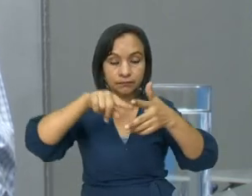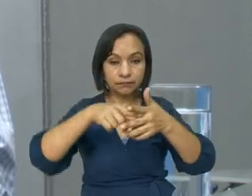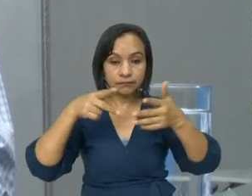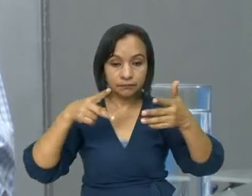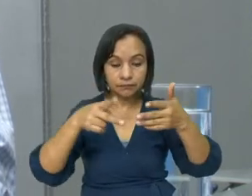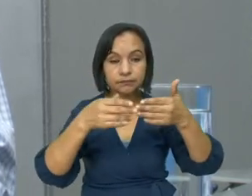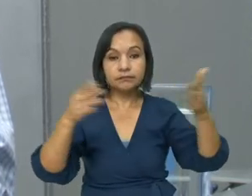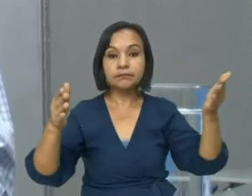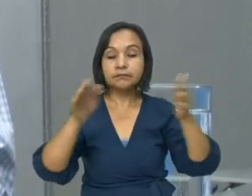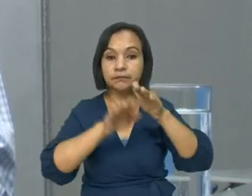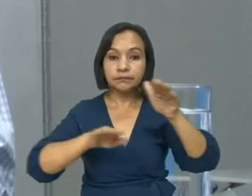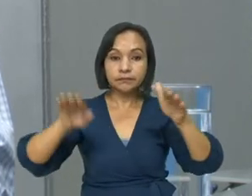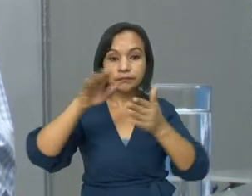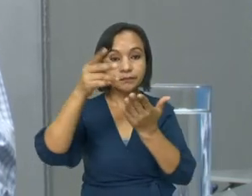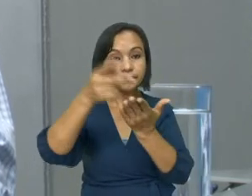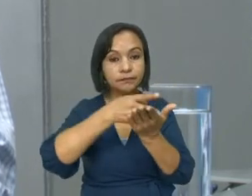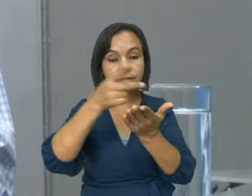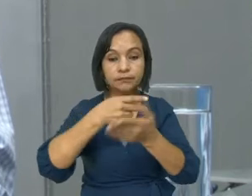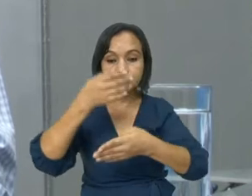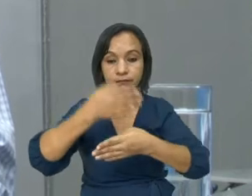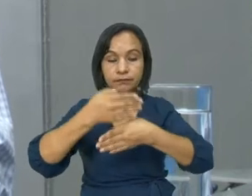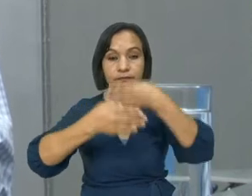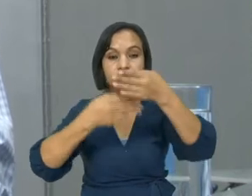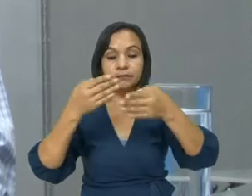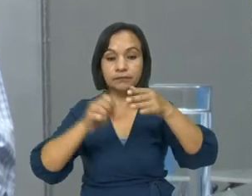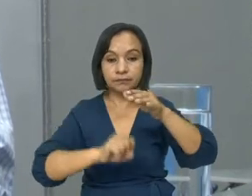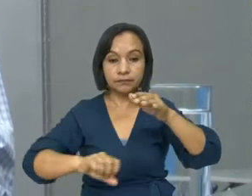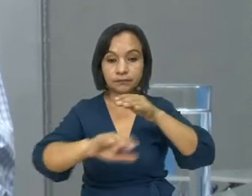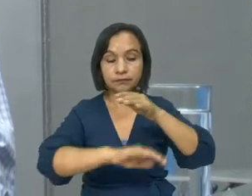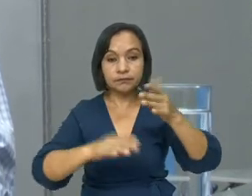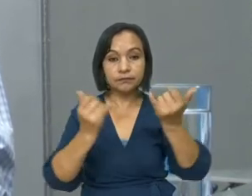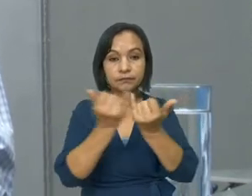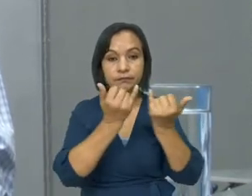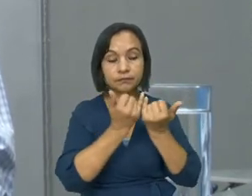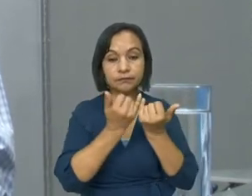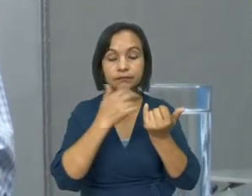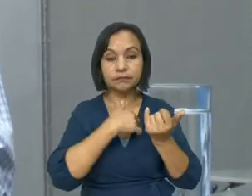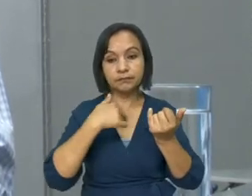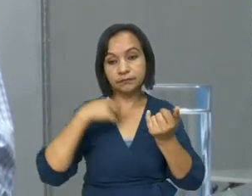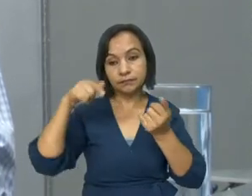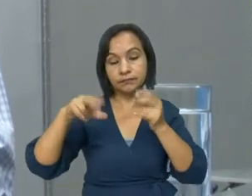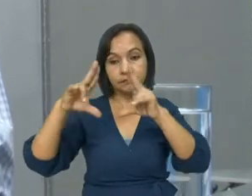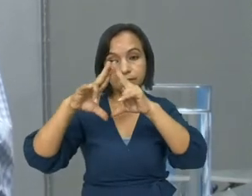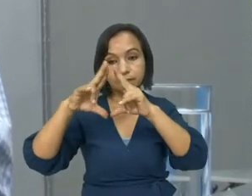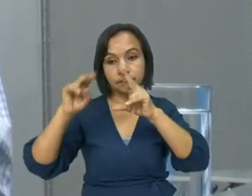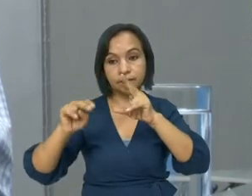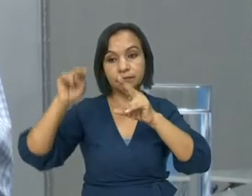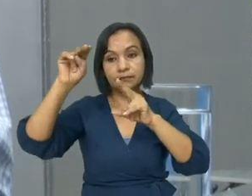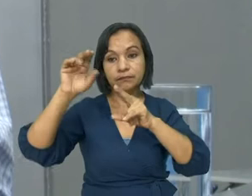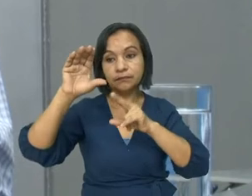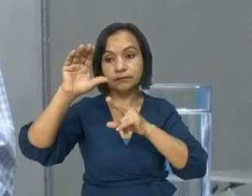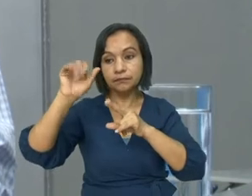más algunos proyectos de infraestructura social básica comunitaria que tenemos en la Costa Caribe Norte, que vamos